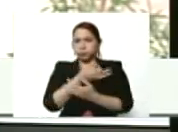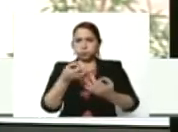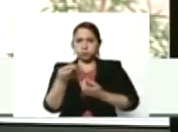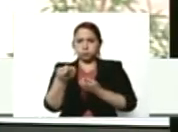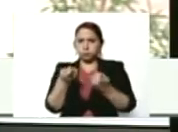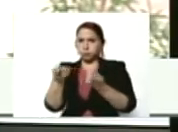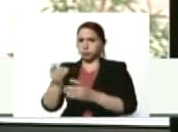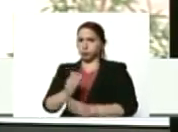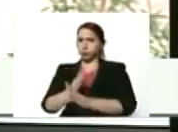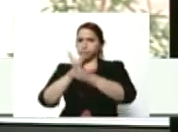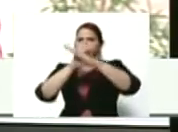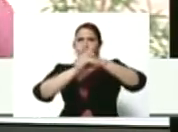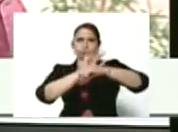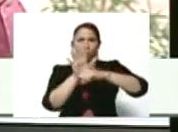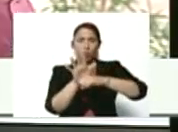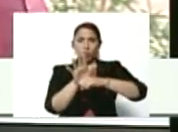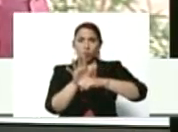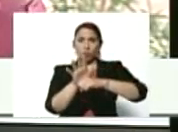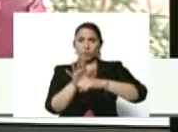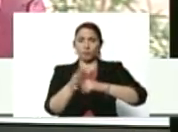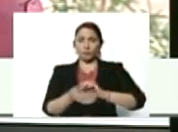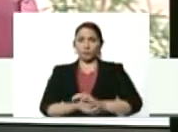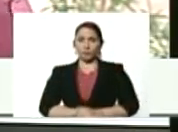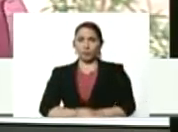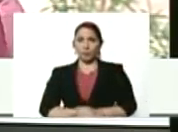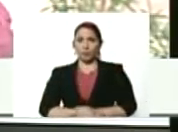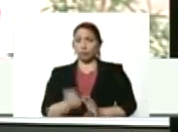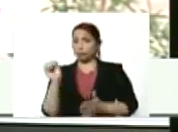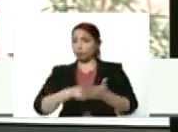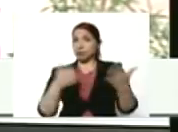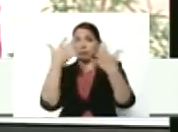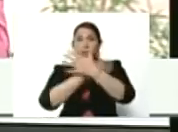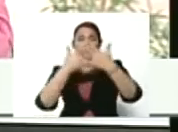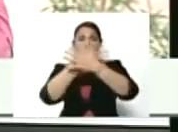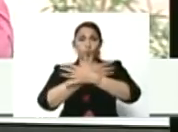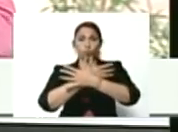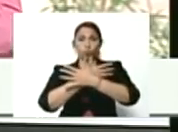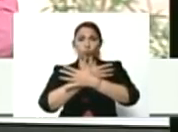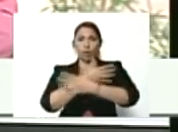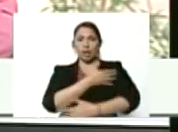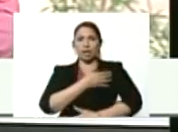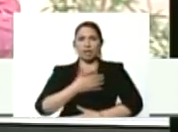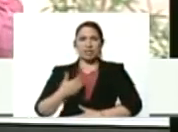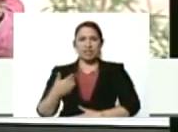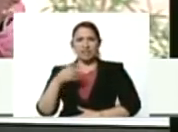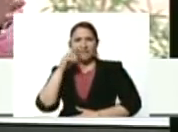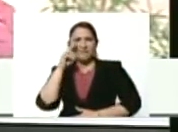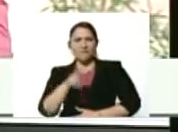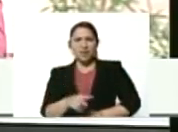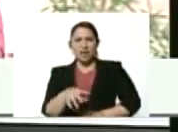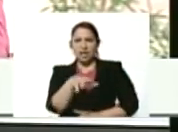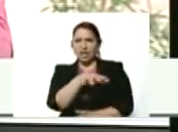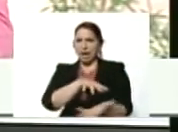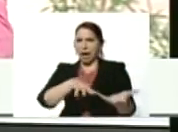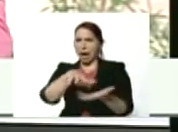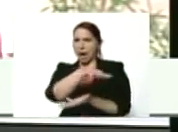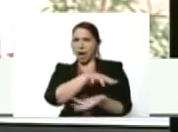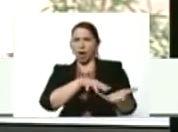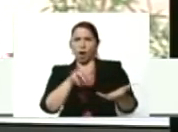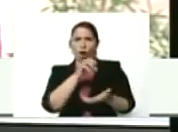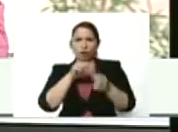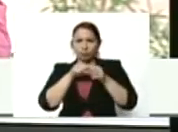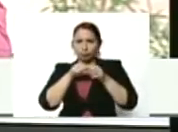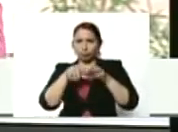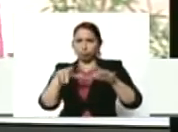de la pandemia del COVID, sin lugar a dudas. Si uno ve el caos, los contagios,